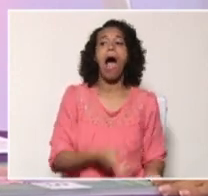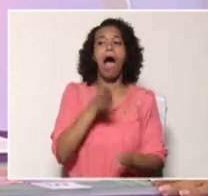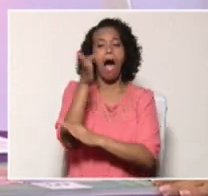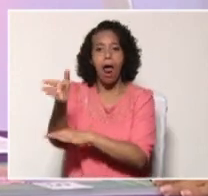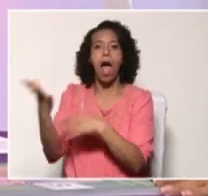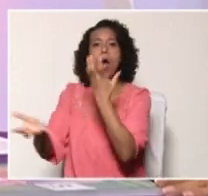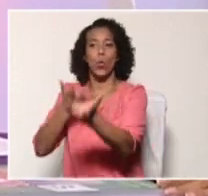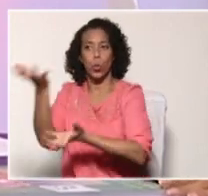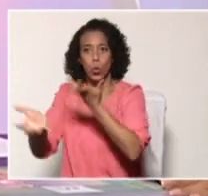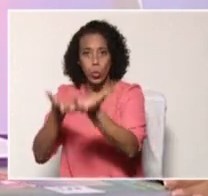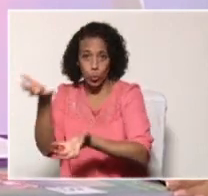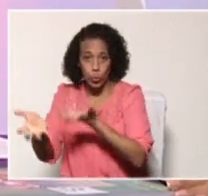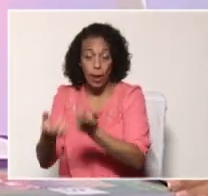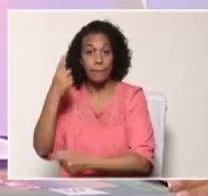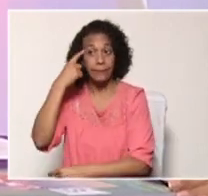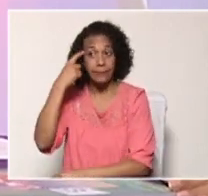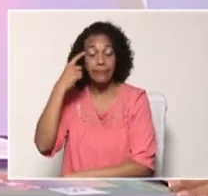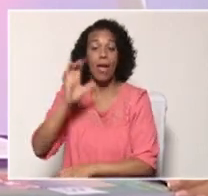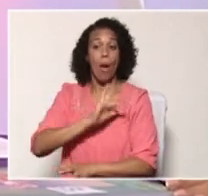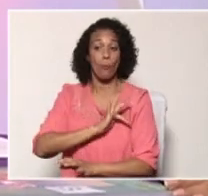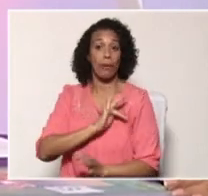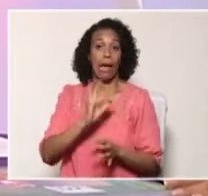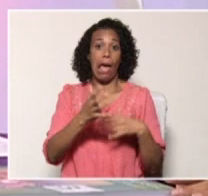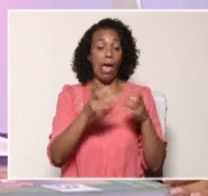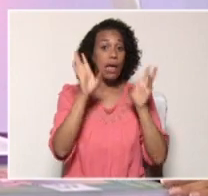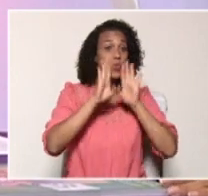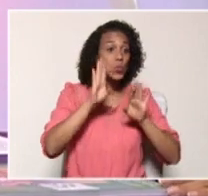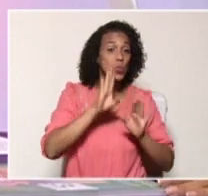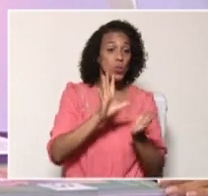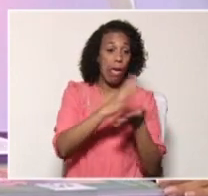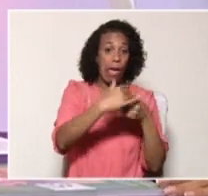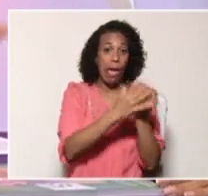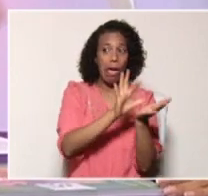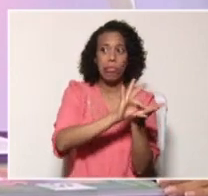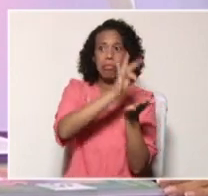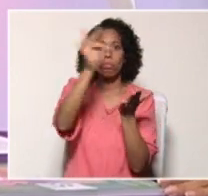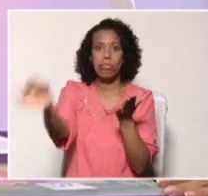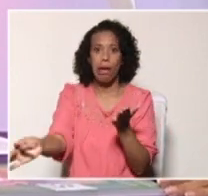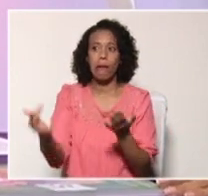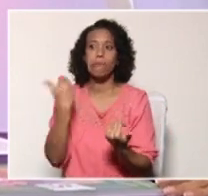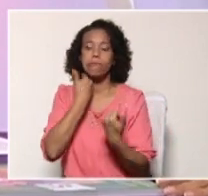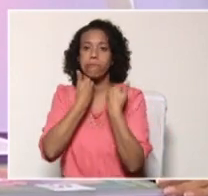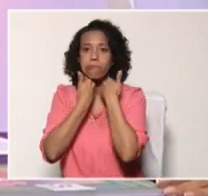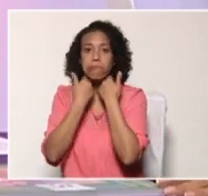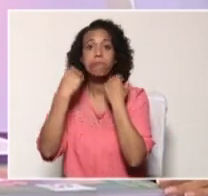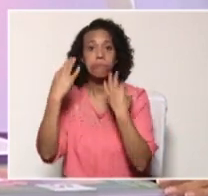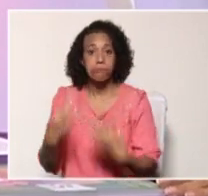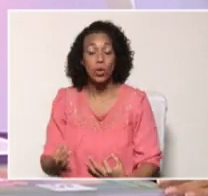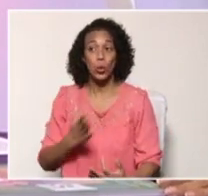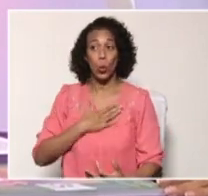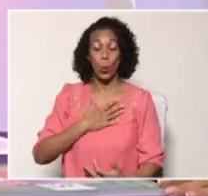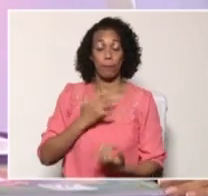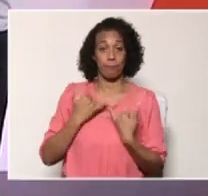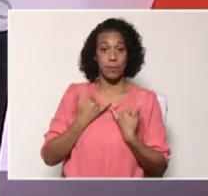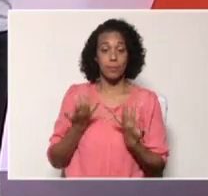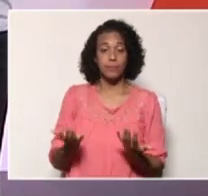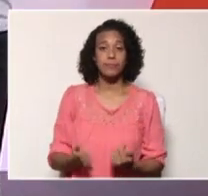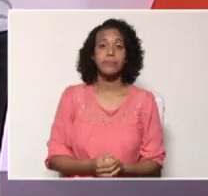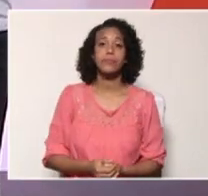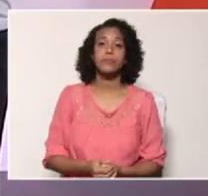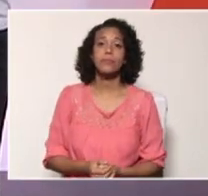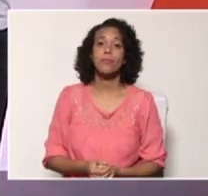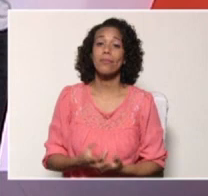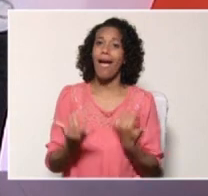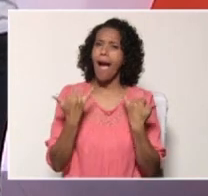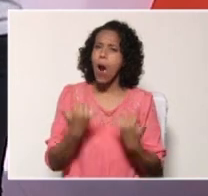de aquellos alimentos, sino también la higiene que va a tener la persona que lo va a preparar, que en este caso somos nosotros. Sí. Y